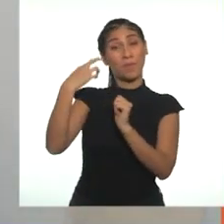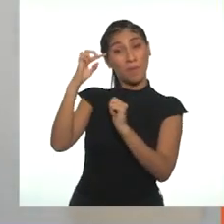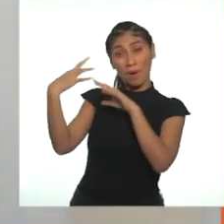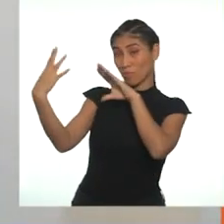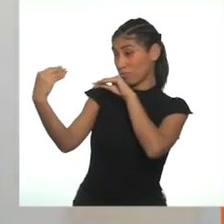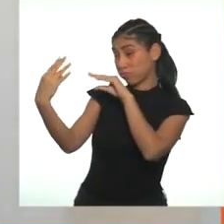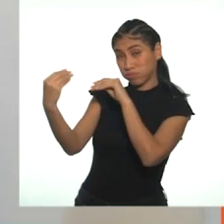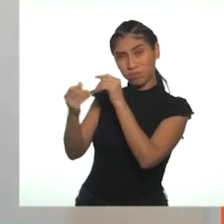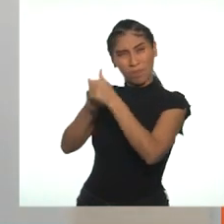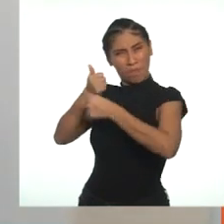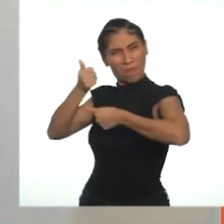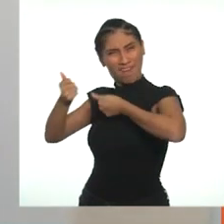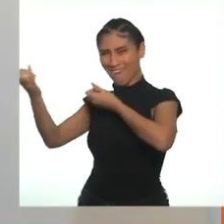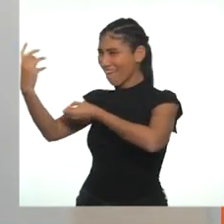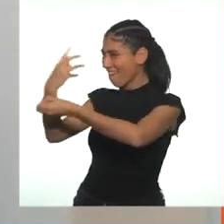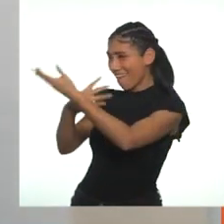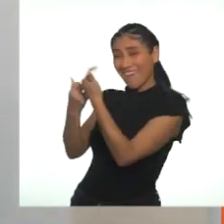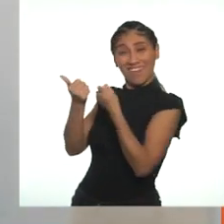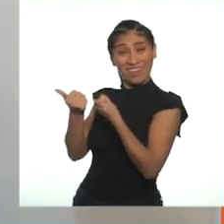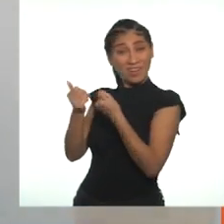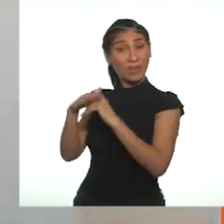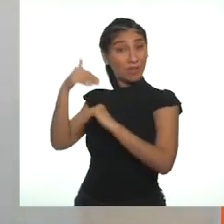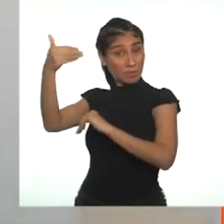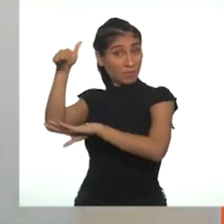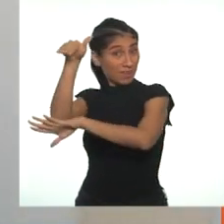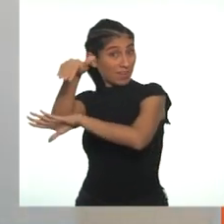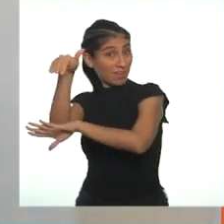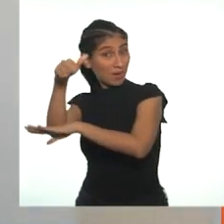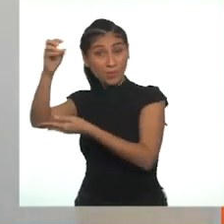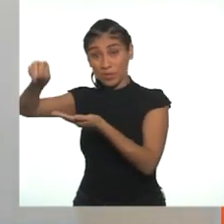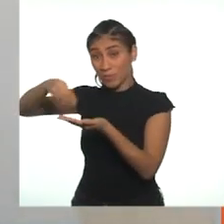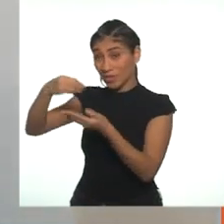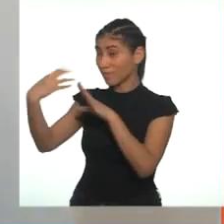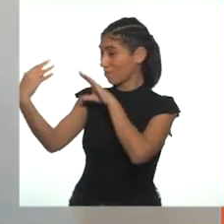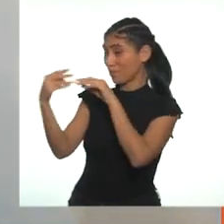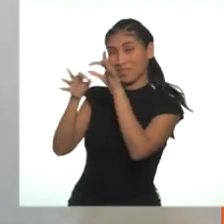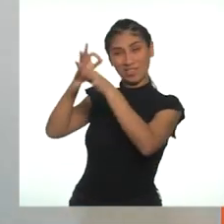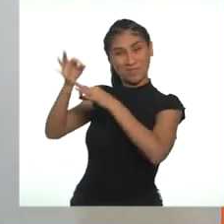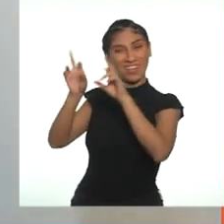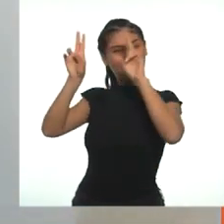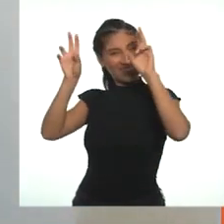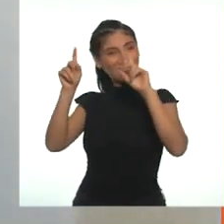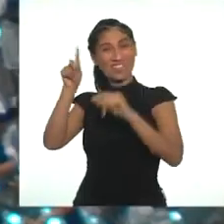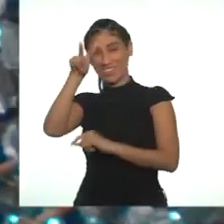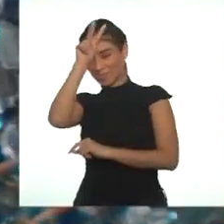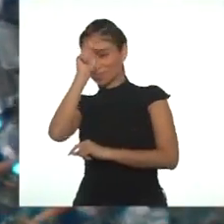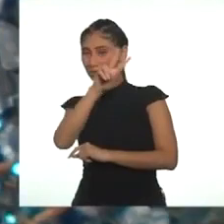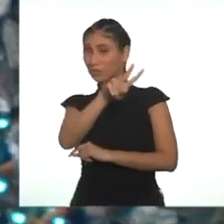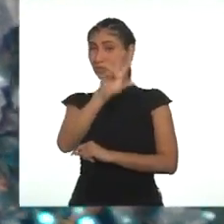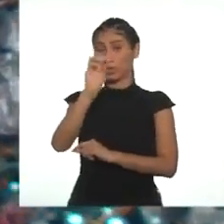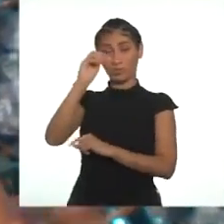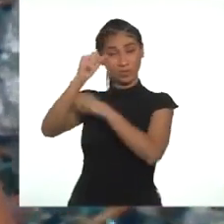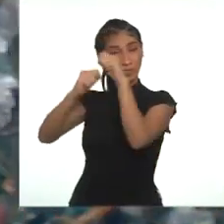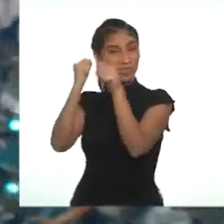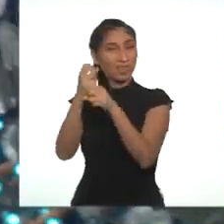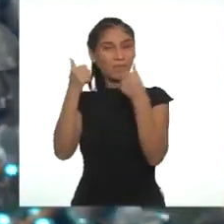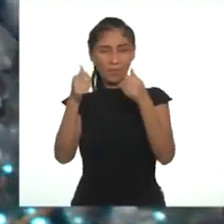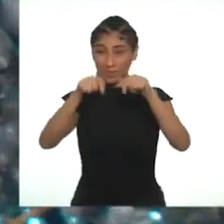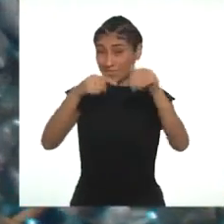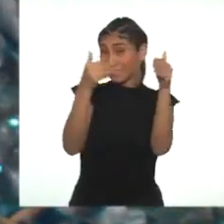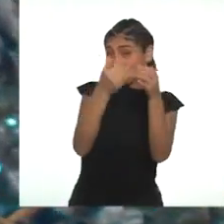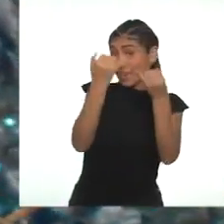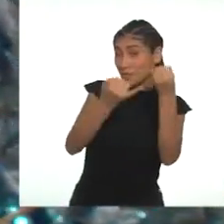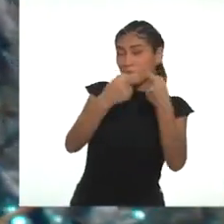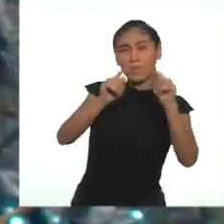una buena conversación con mi papá a la hora del almuerzo sobre el bicentenario. Muy bien, nos acercamos